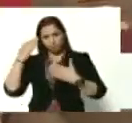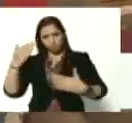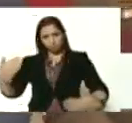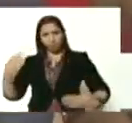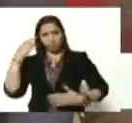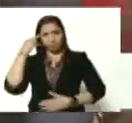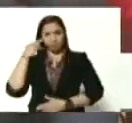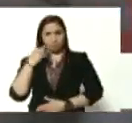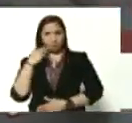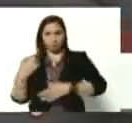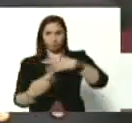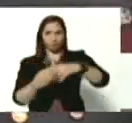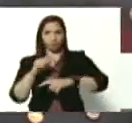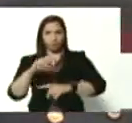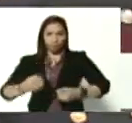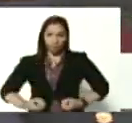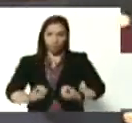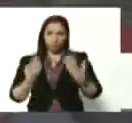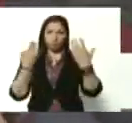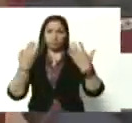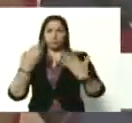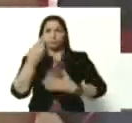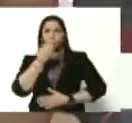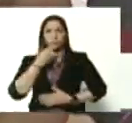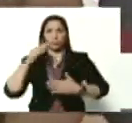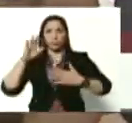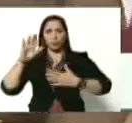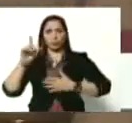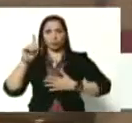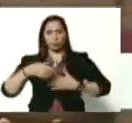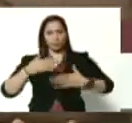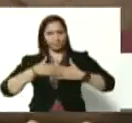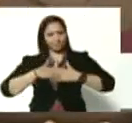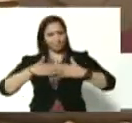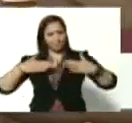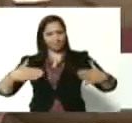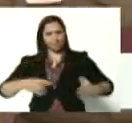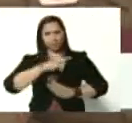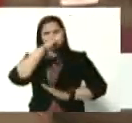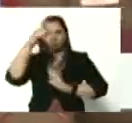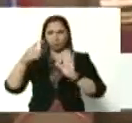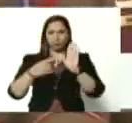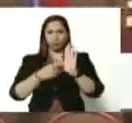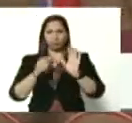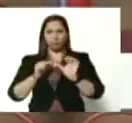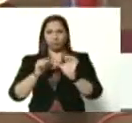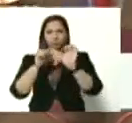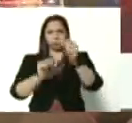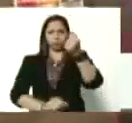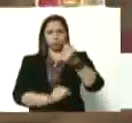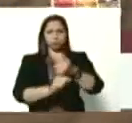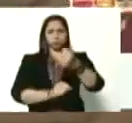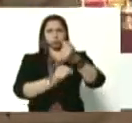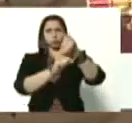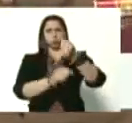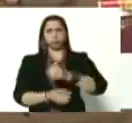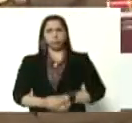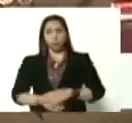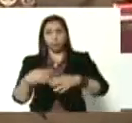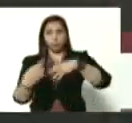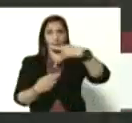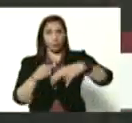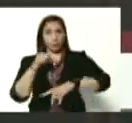afectuoso y lleno de compromiso y de una disposición plena continua a continuar impulsando la revolución